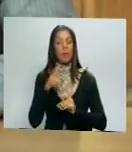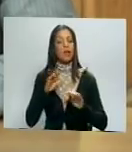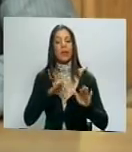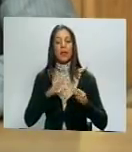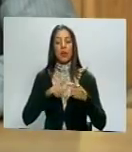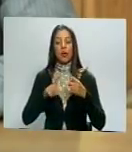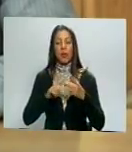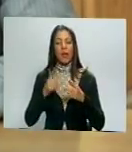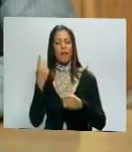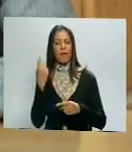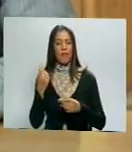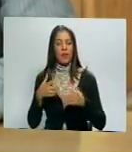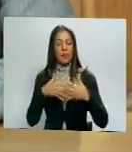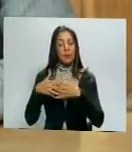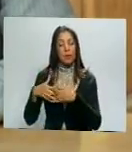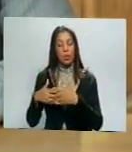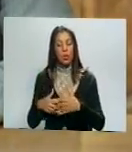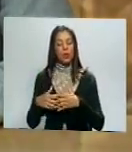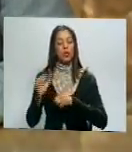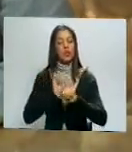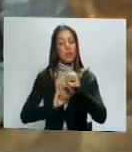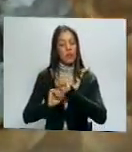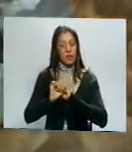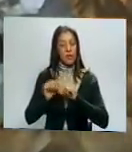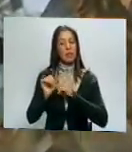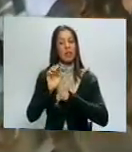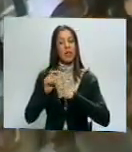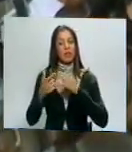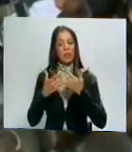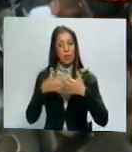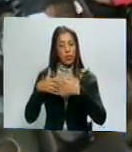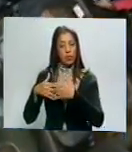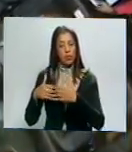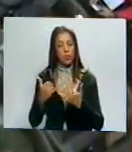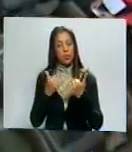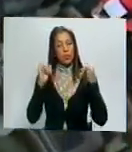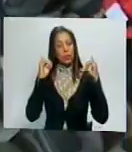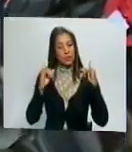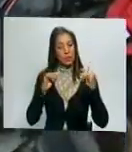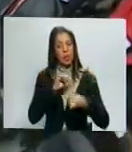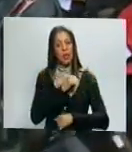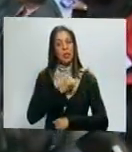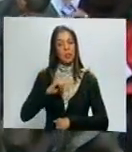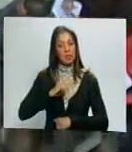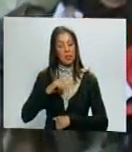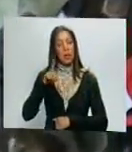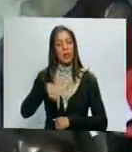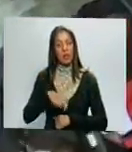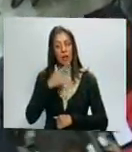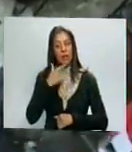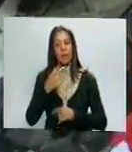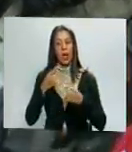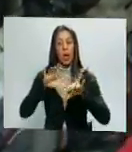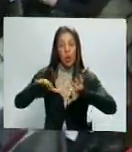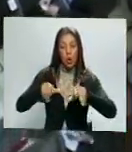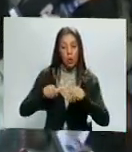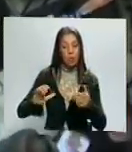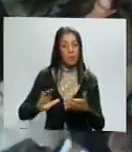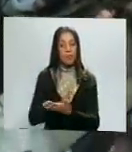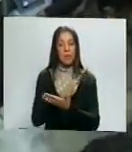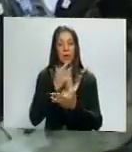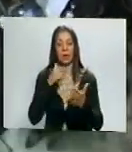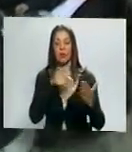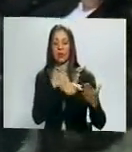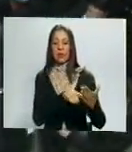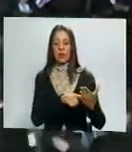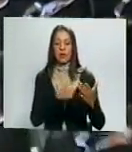aspectos tendientes a la producción y defensa de la soberanía productiva nacional, sino además en la lucha contra la corrupción, que establece